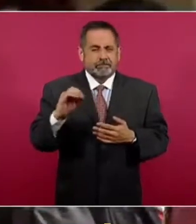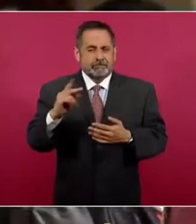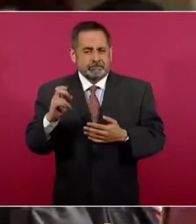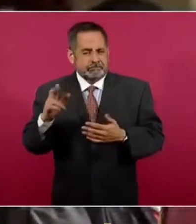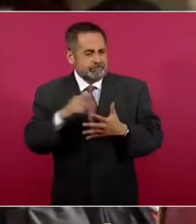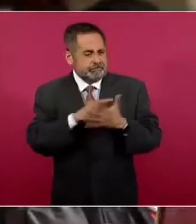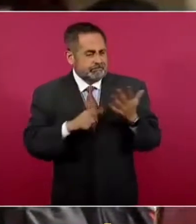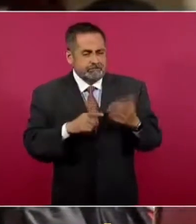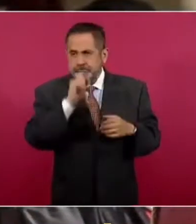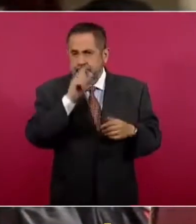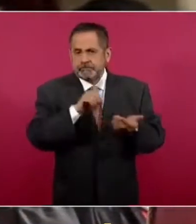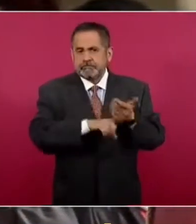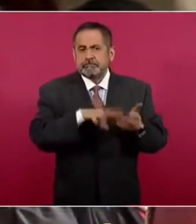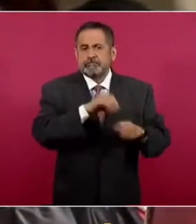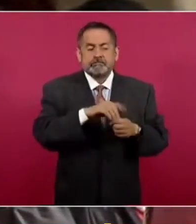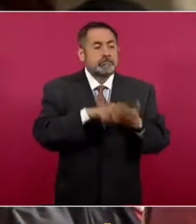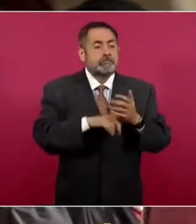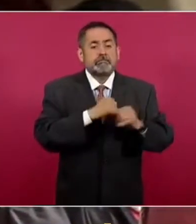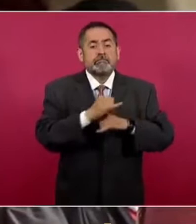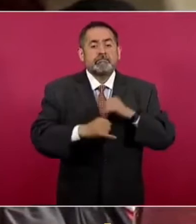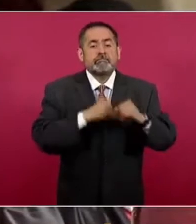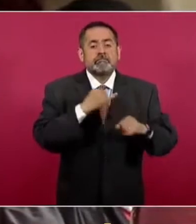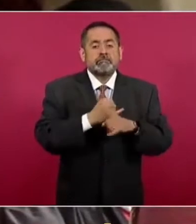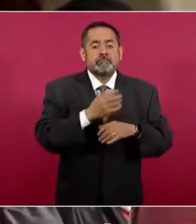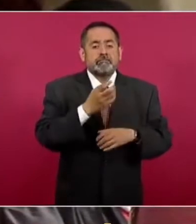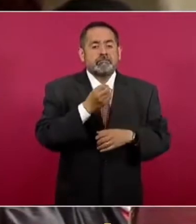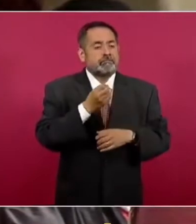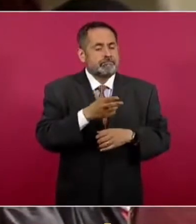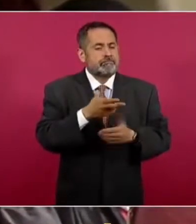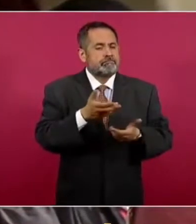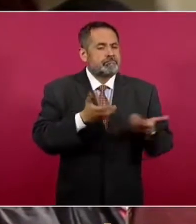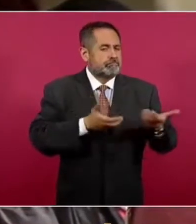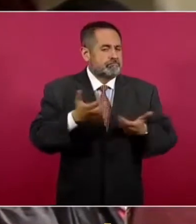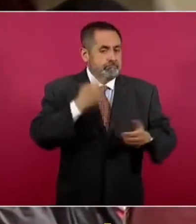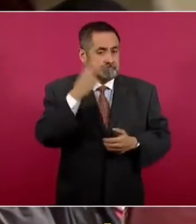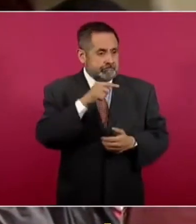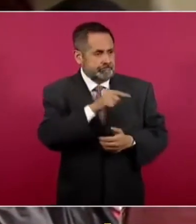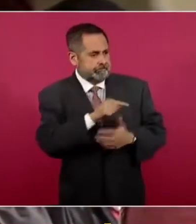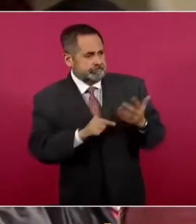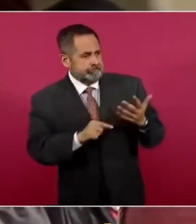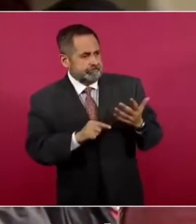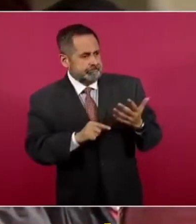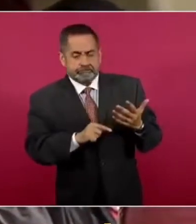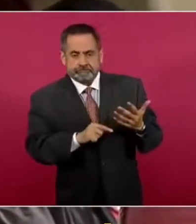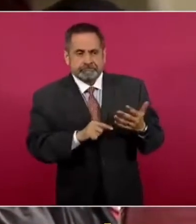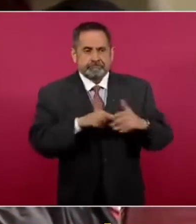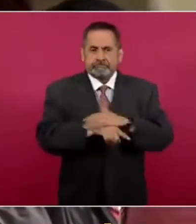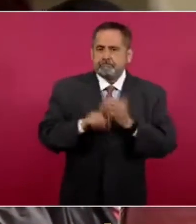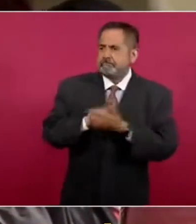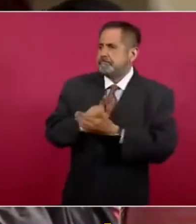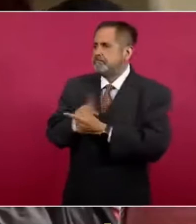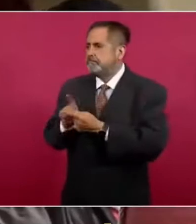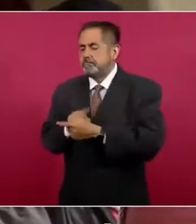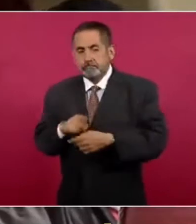también está pues la International Chamber of Commerce México, y en este momento pues también vemos